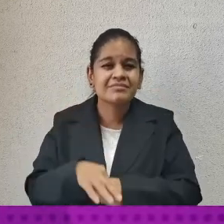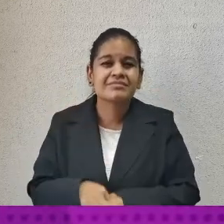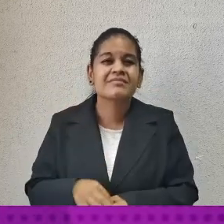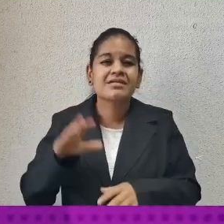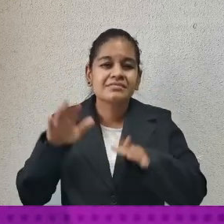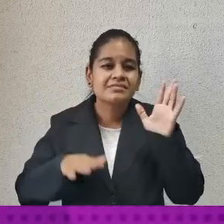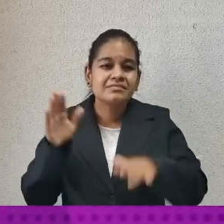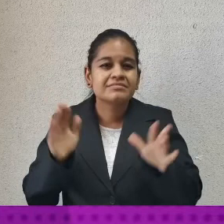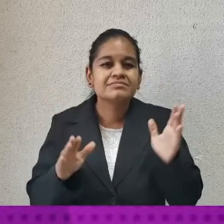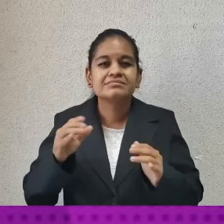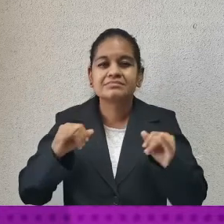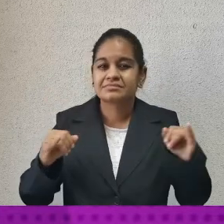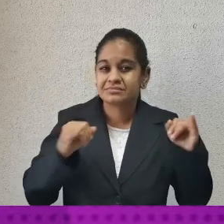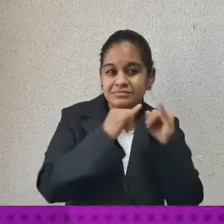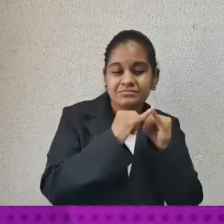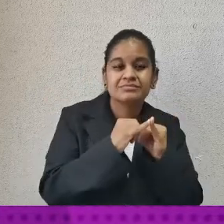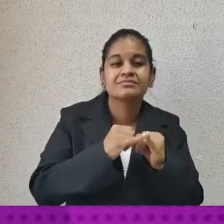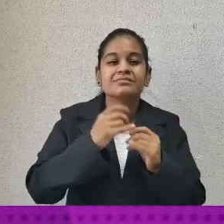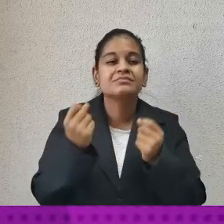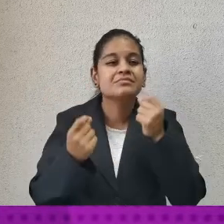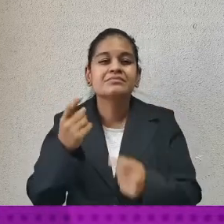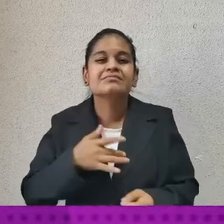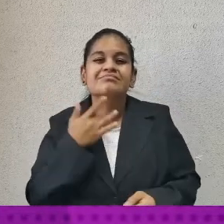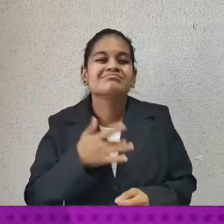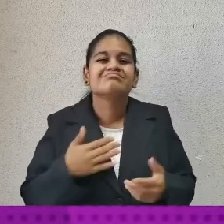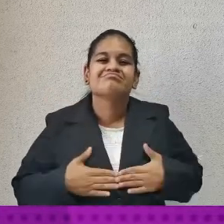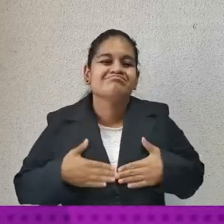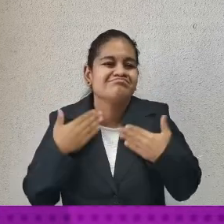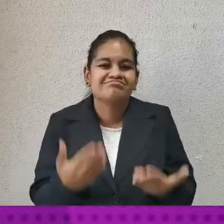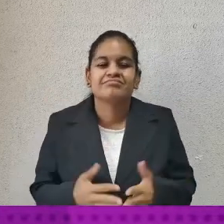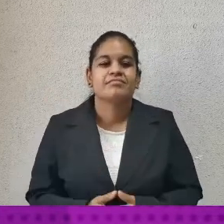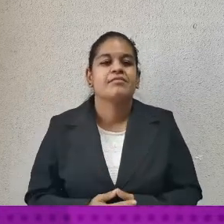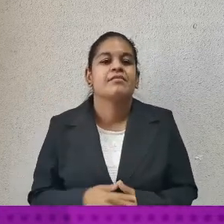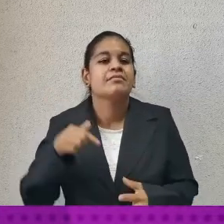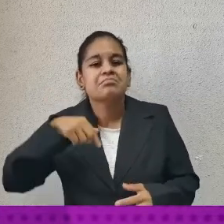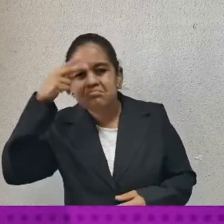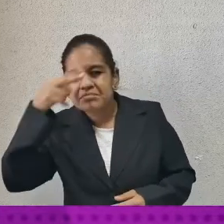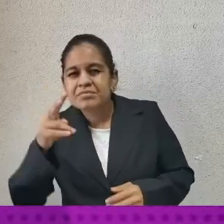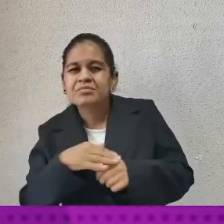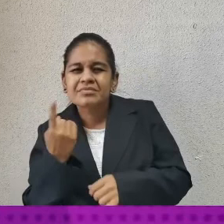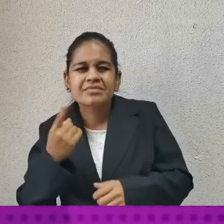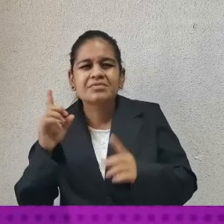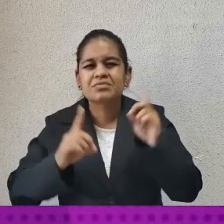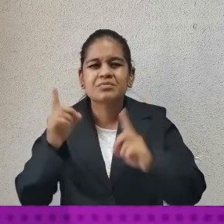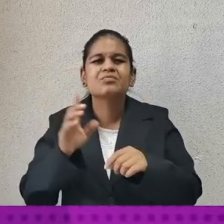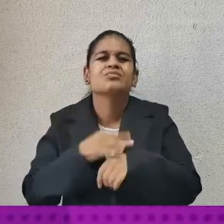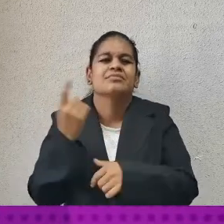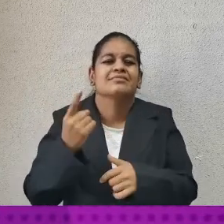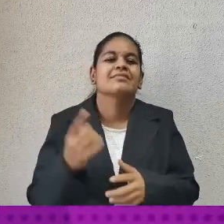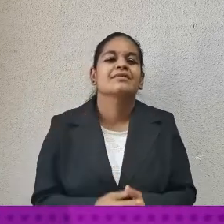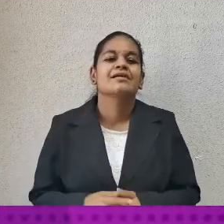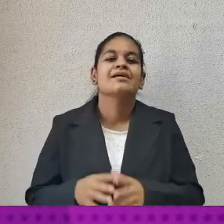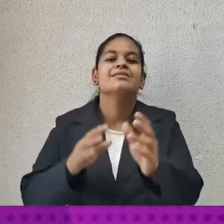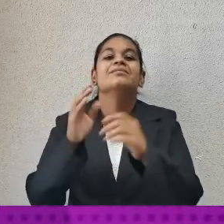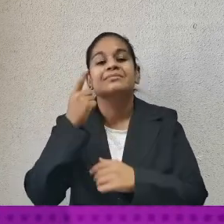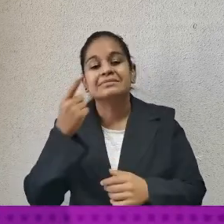hay instituciones serias, que hay instituciones autónomas? ¿Por qué nos ha costado mucho como país el poder confiar en nuestras instituciones?